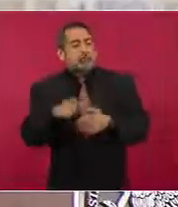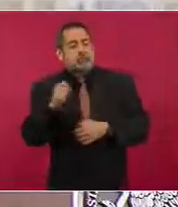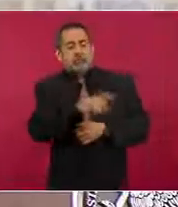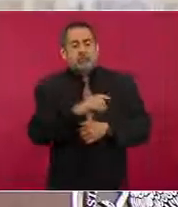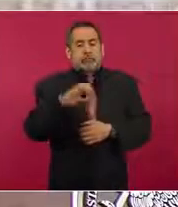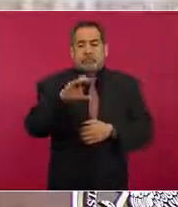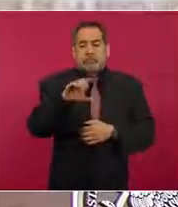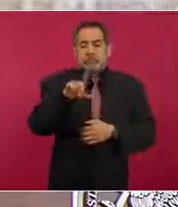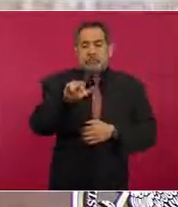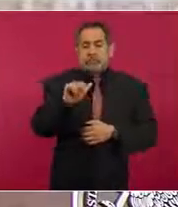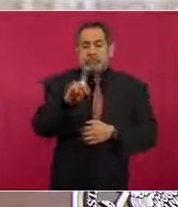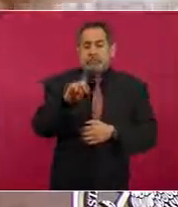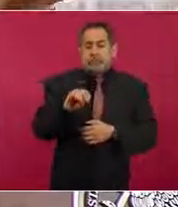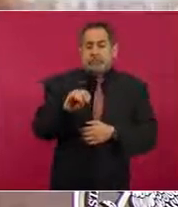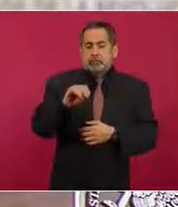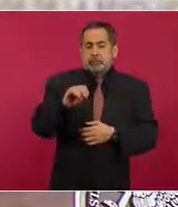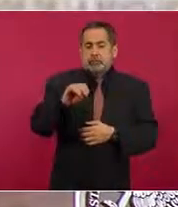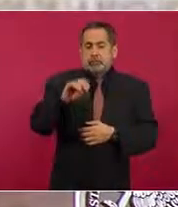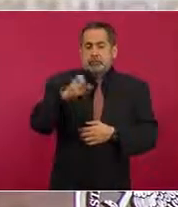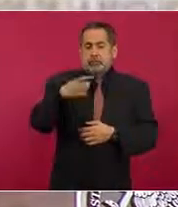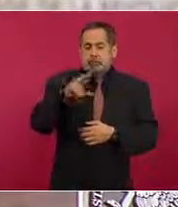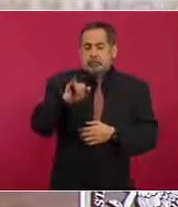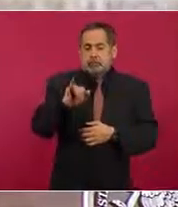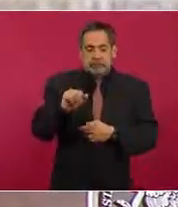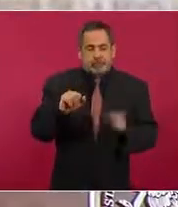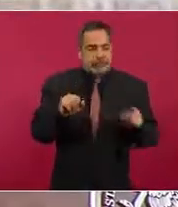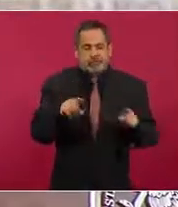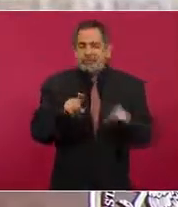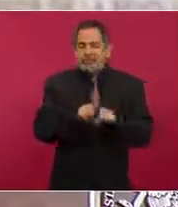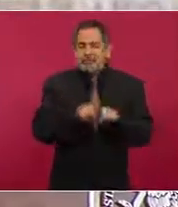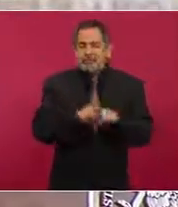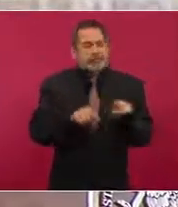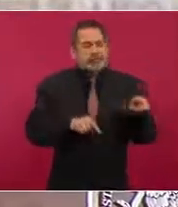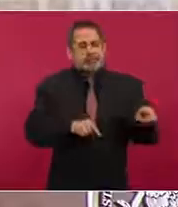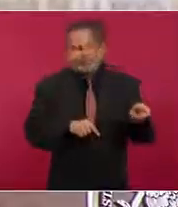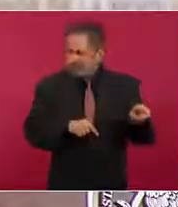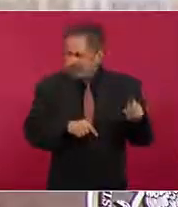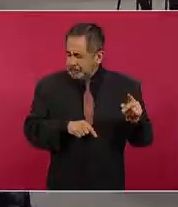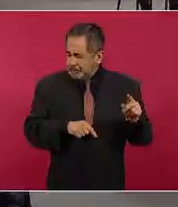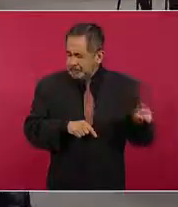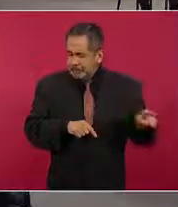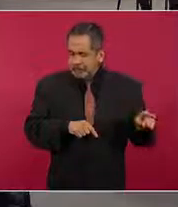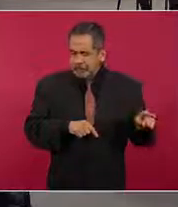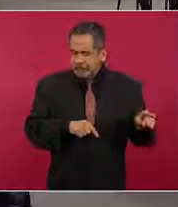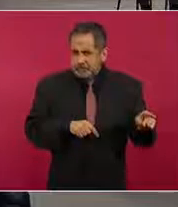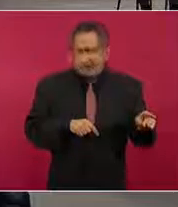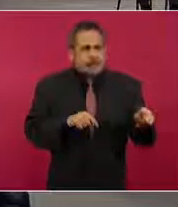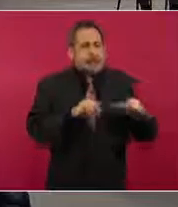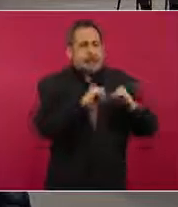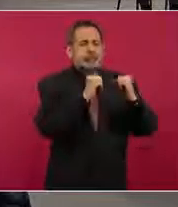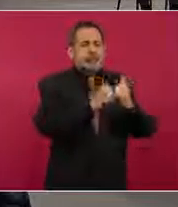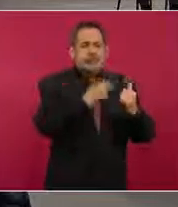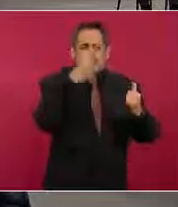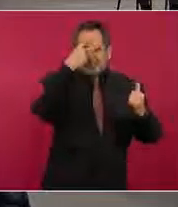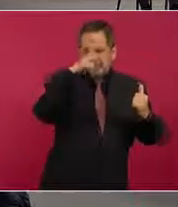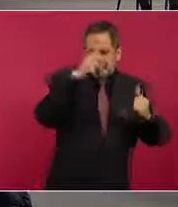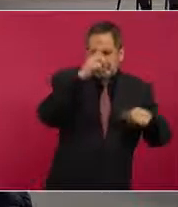González y sobre este organismo Mexicanos a Favor de la